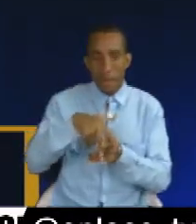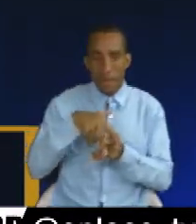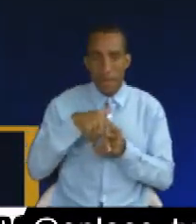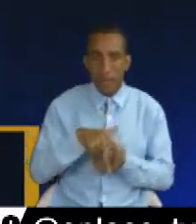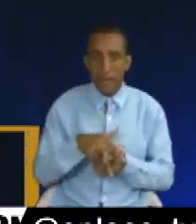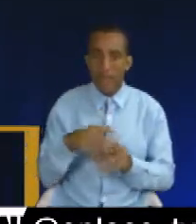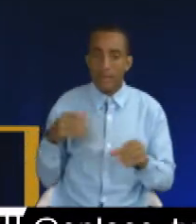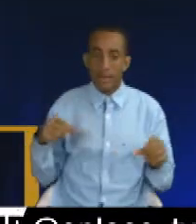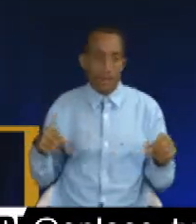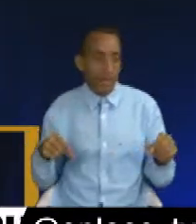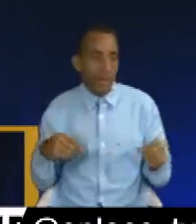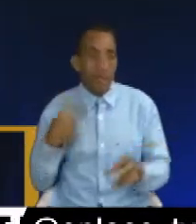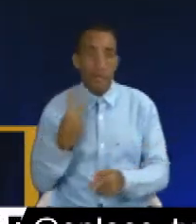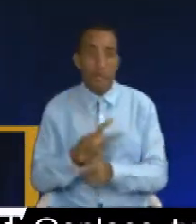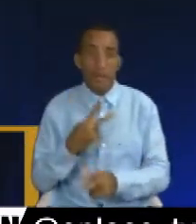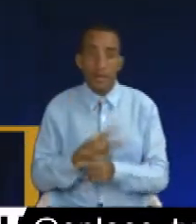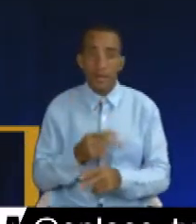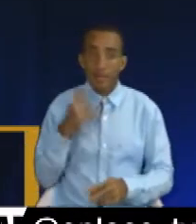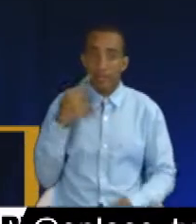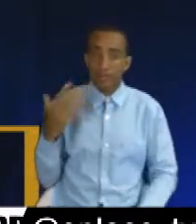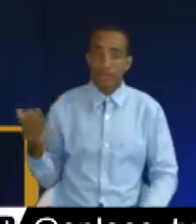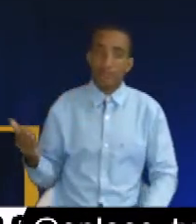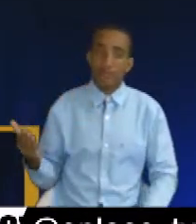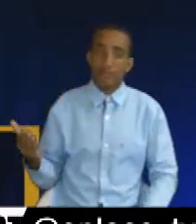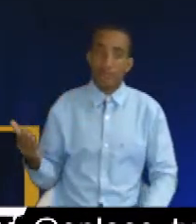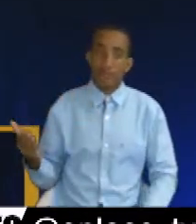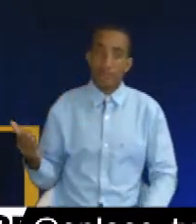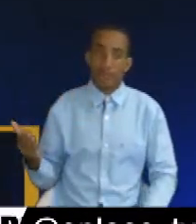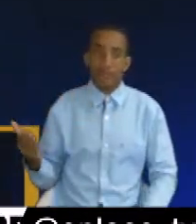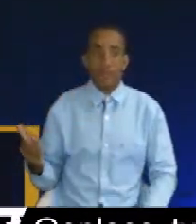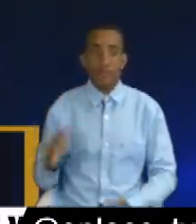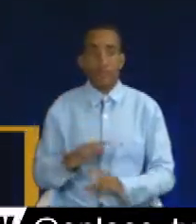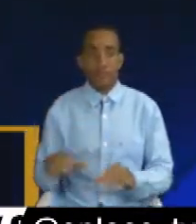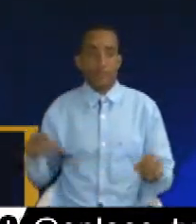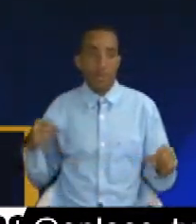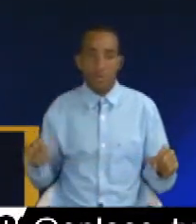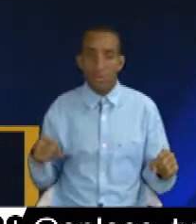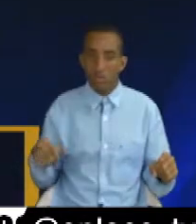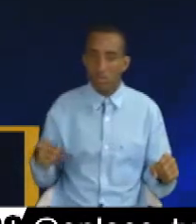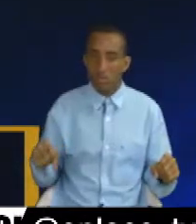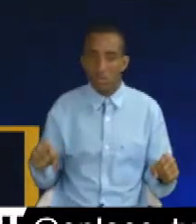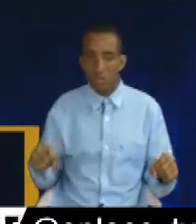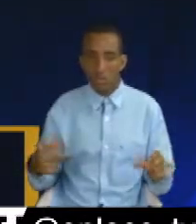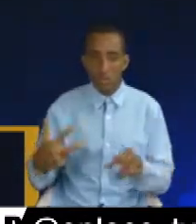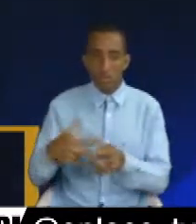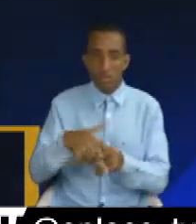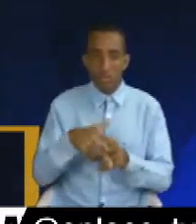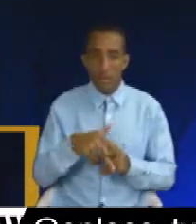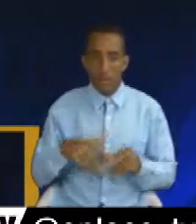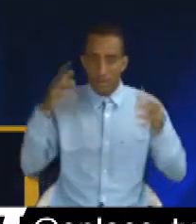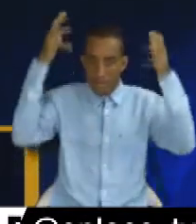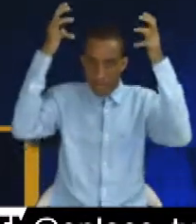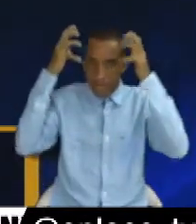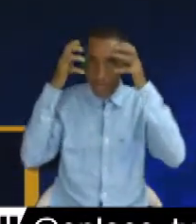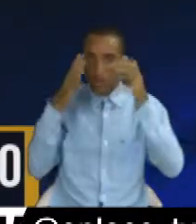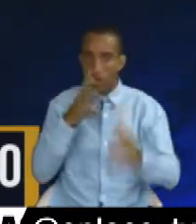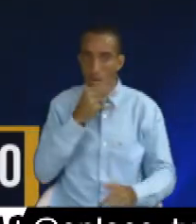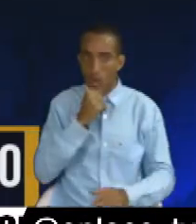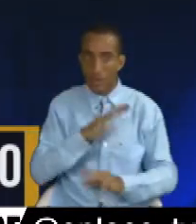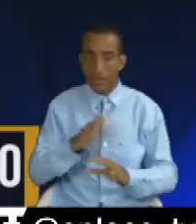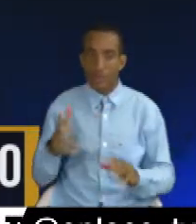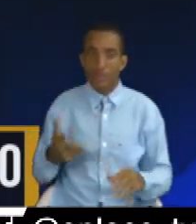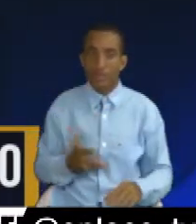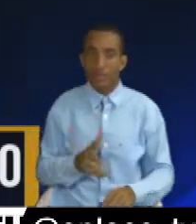algunos motociclistas. En esta oportunidad vemos a este conductor transportando a menores sin protección por la vía de obras